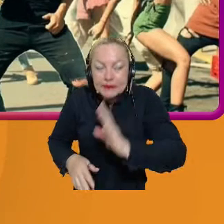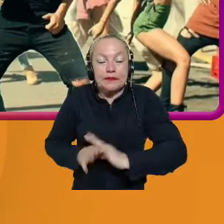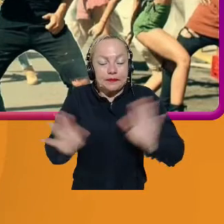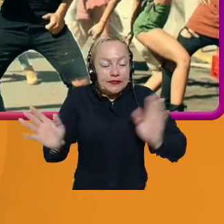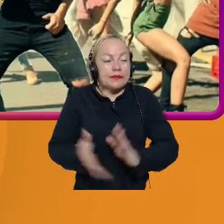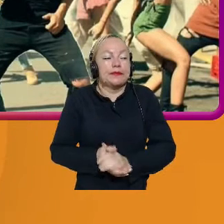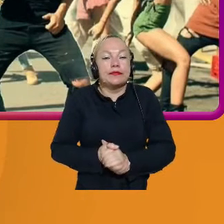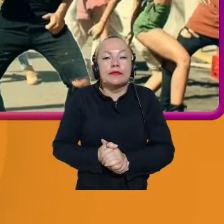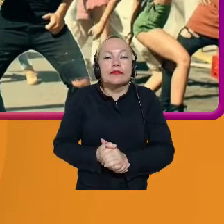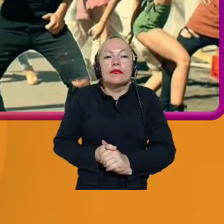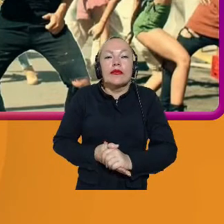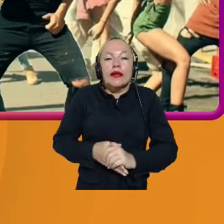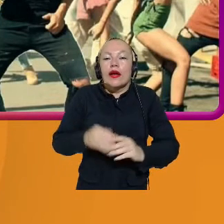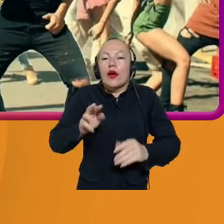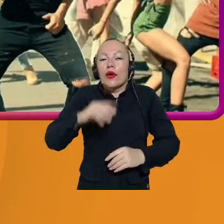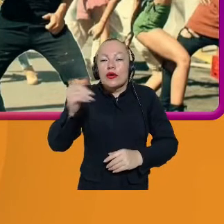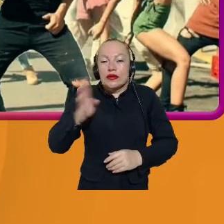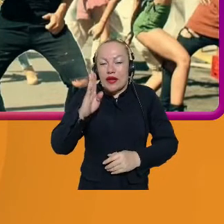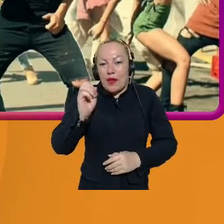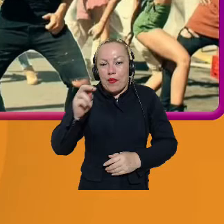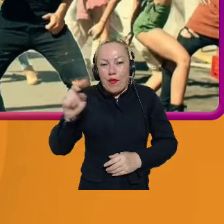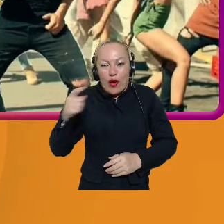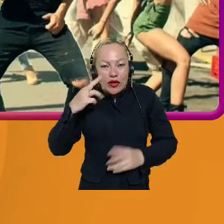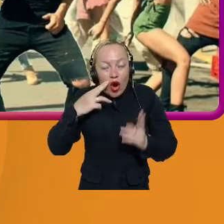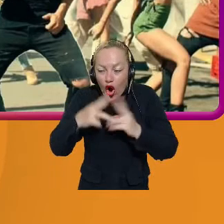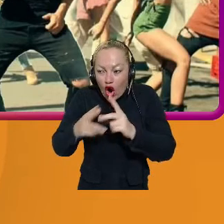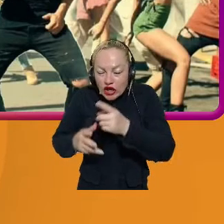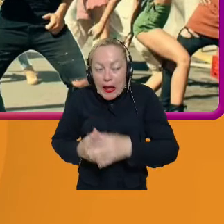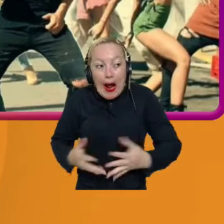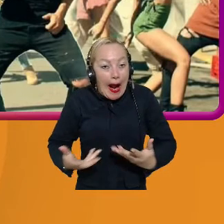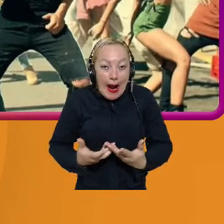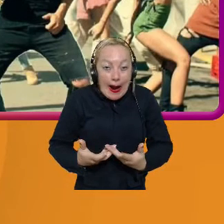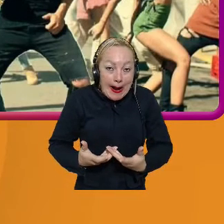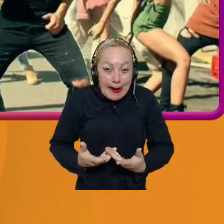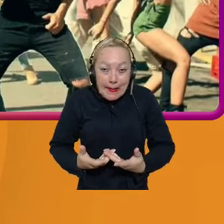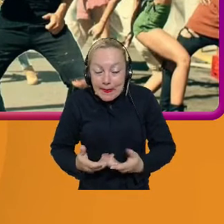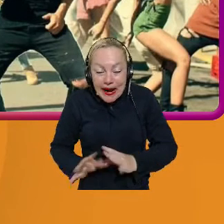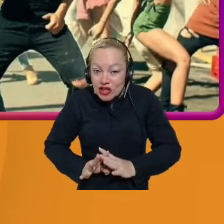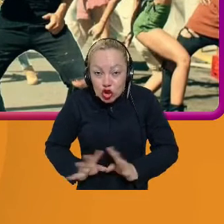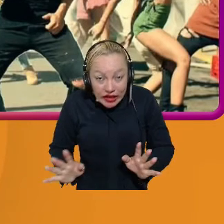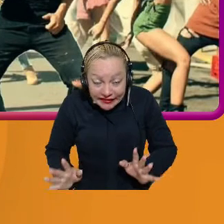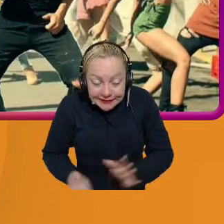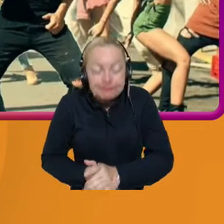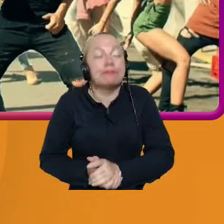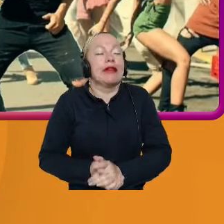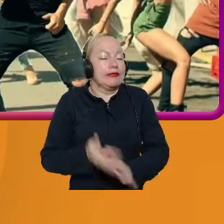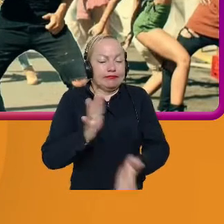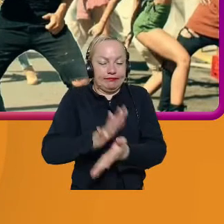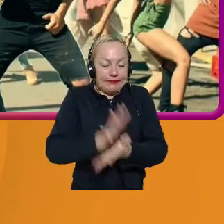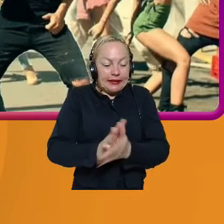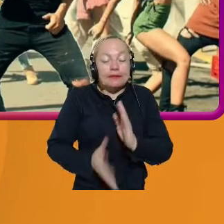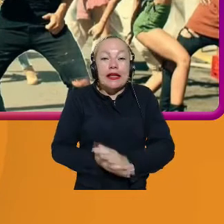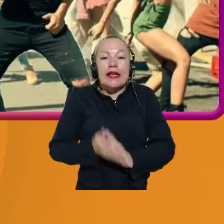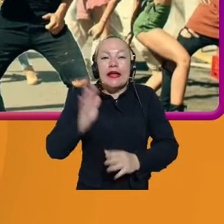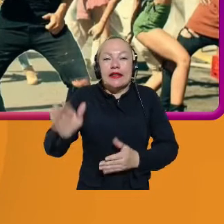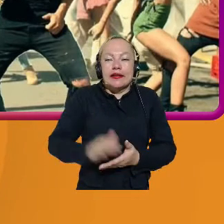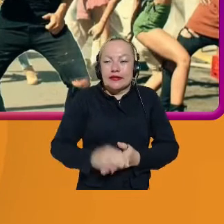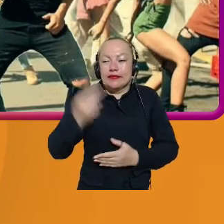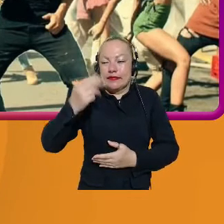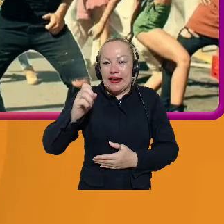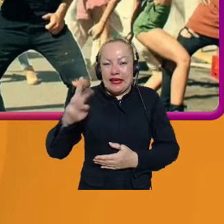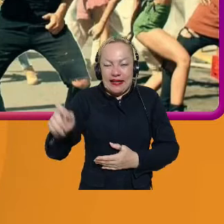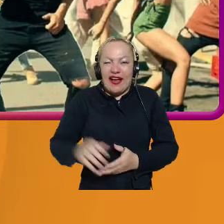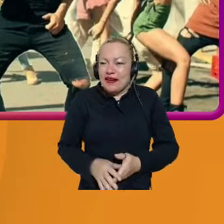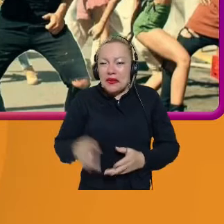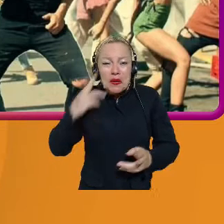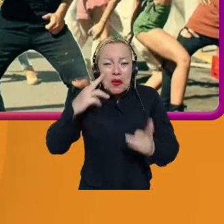Uh-huh. A Bonnie Cepeda. No, ¿cierto? Otros. Todos nómbrame estos. Más. No, Hernán Enríquez y muchos más.